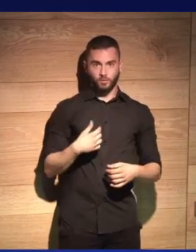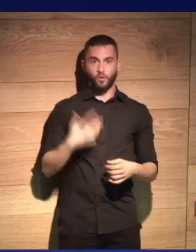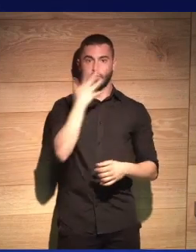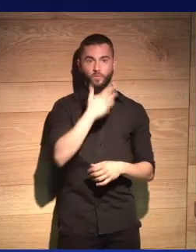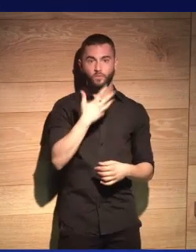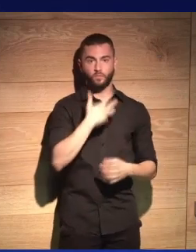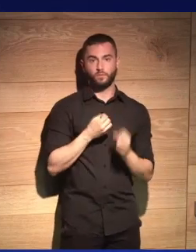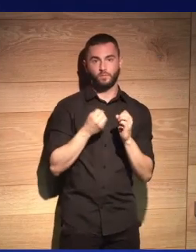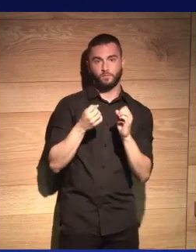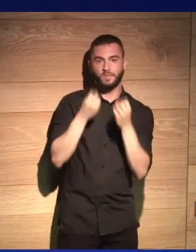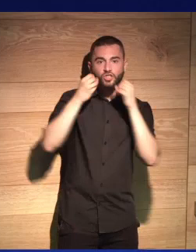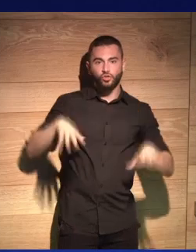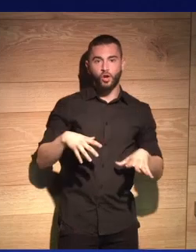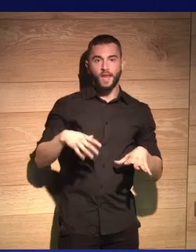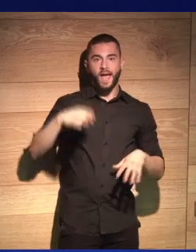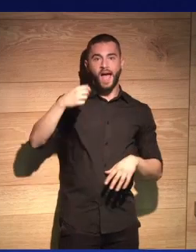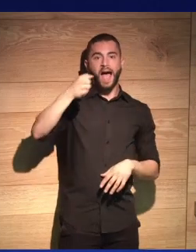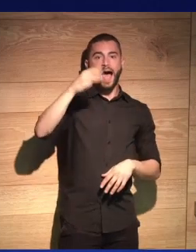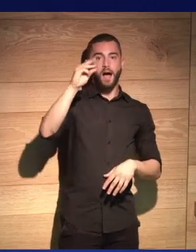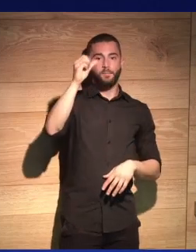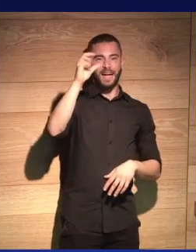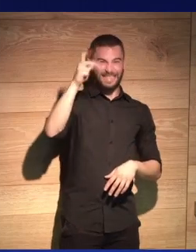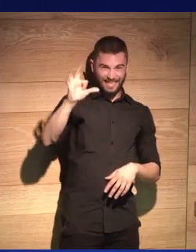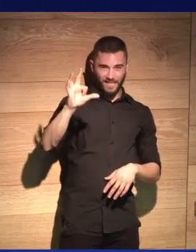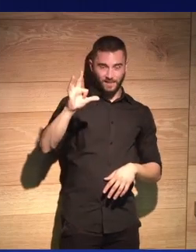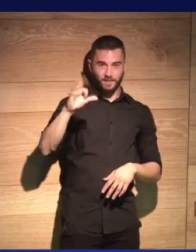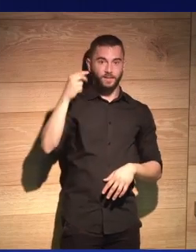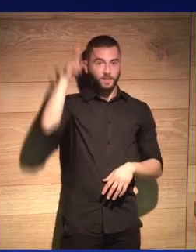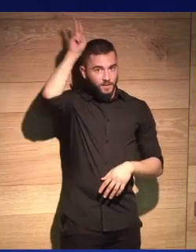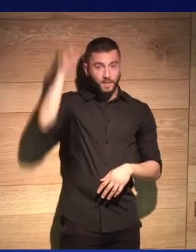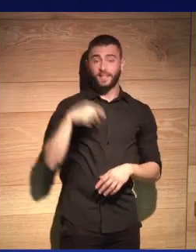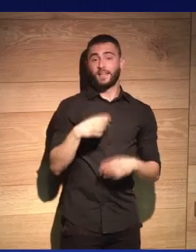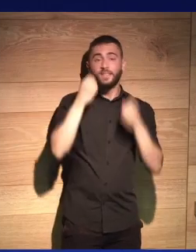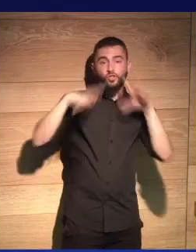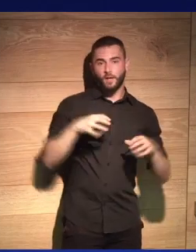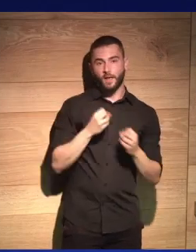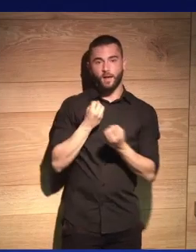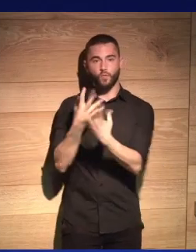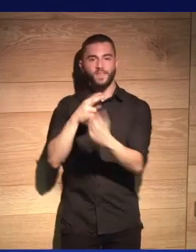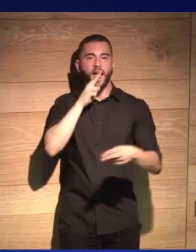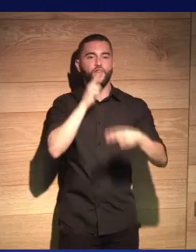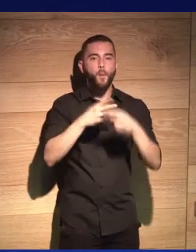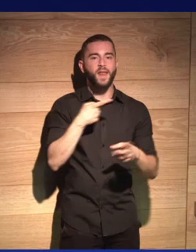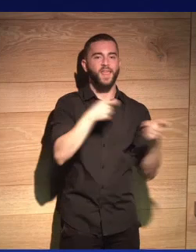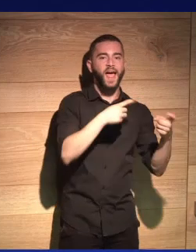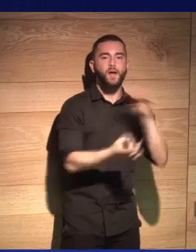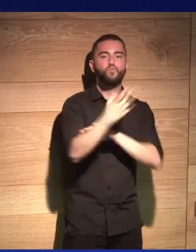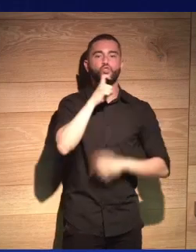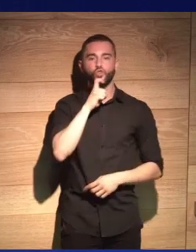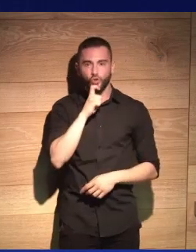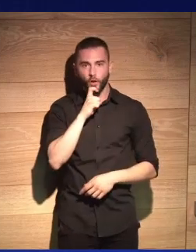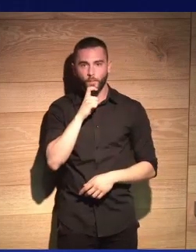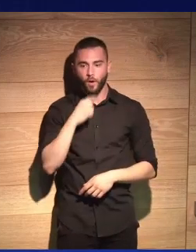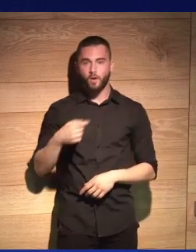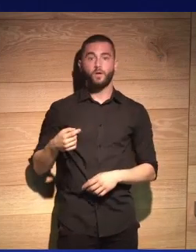apaches, sobre cómo obtenían sus nombres de guerra. Lo escuchamos en silencio. Su voz asciende y